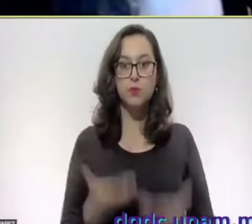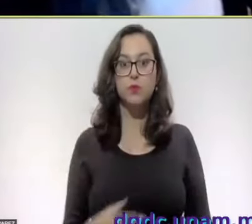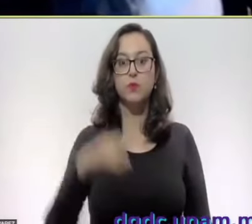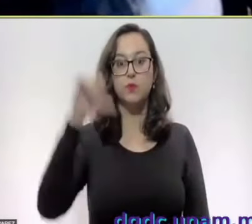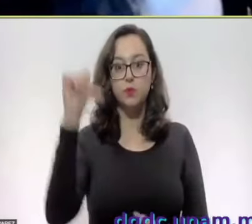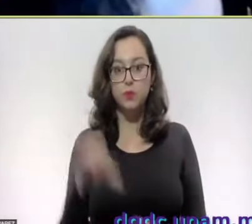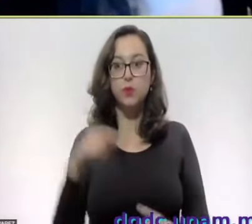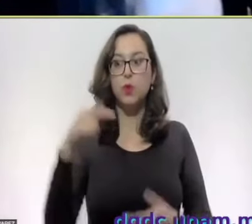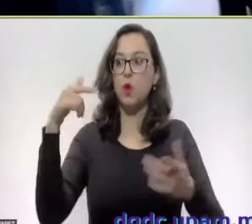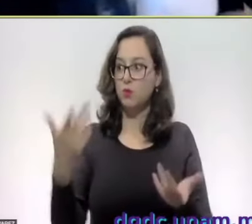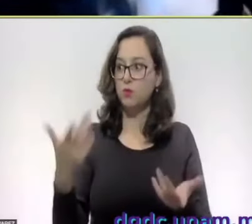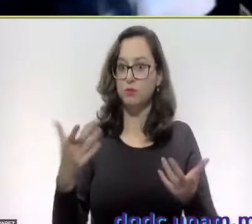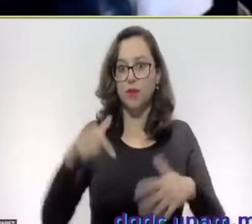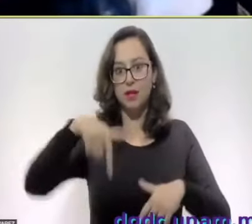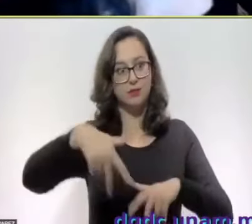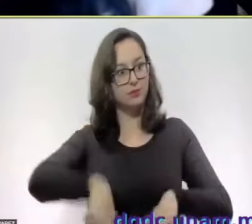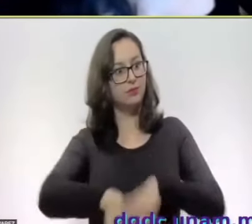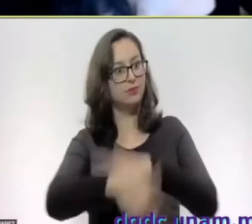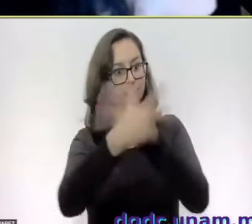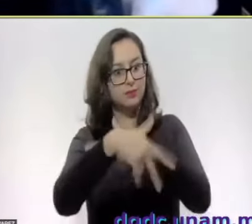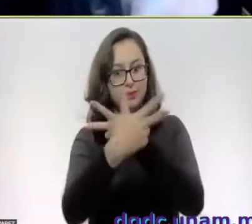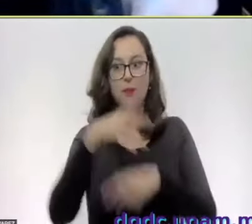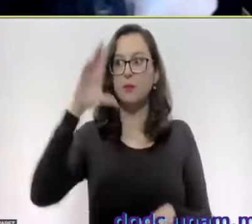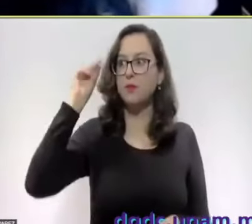encuentro en vivo que tenemos